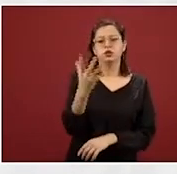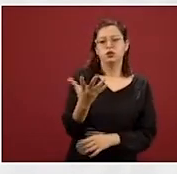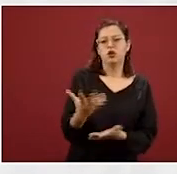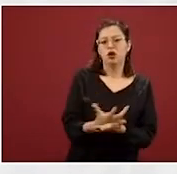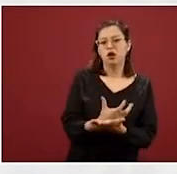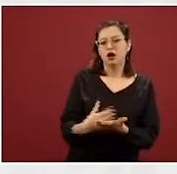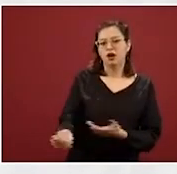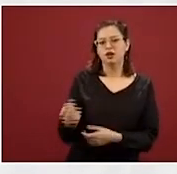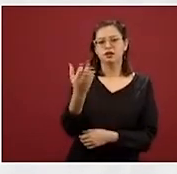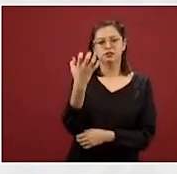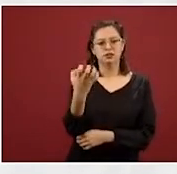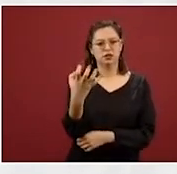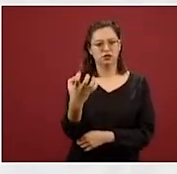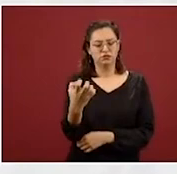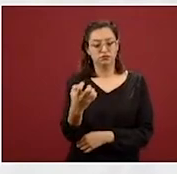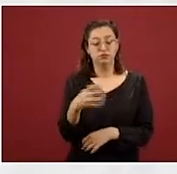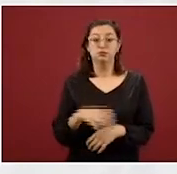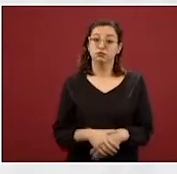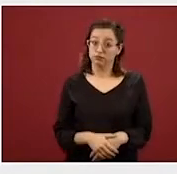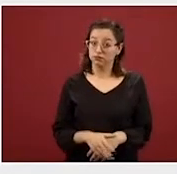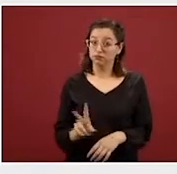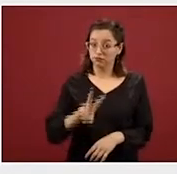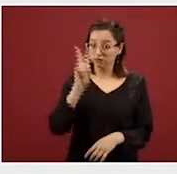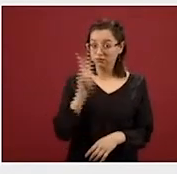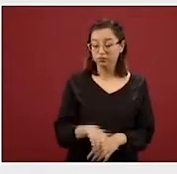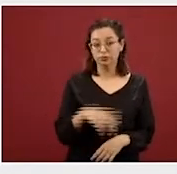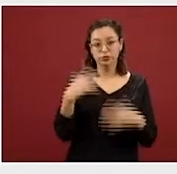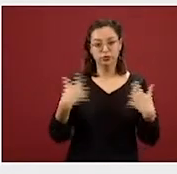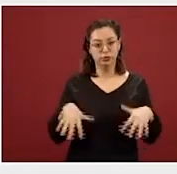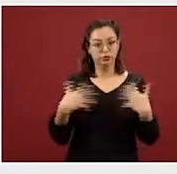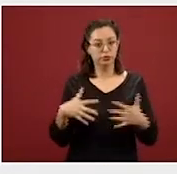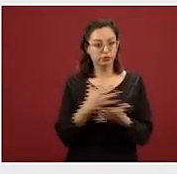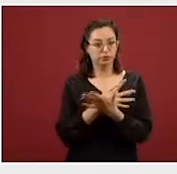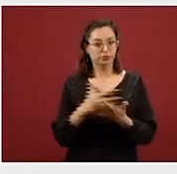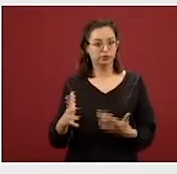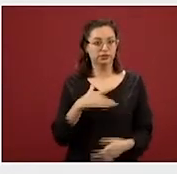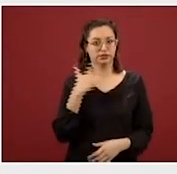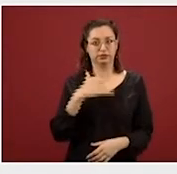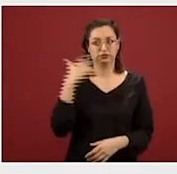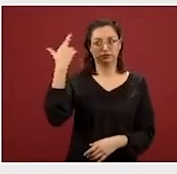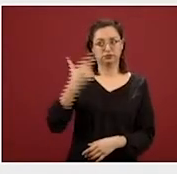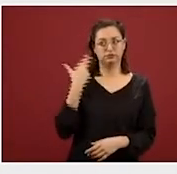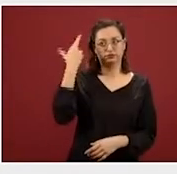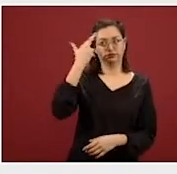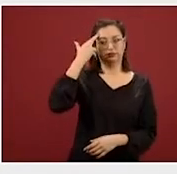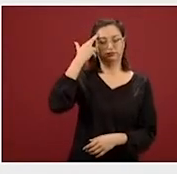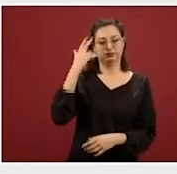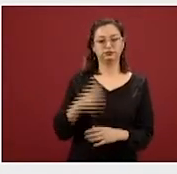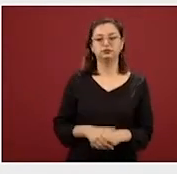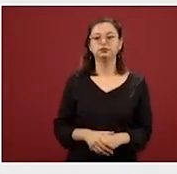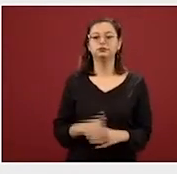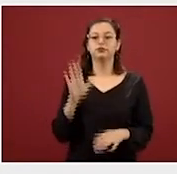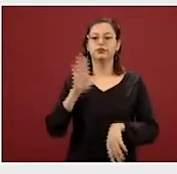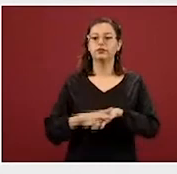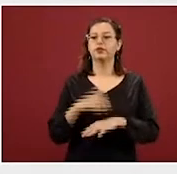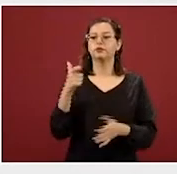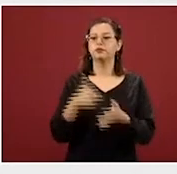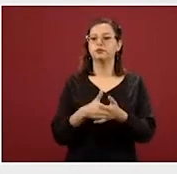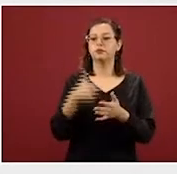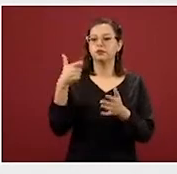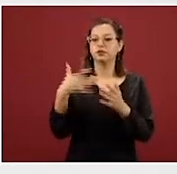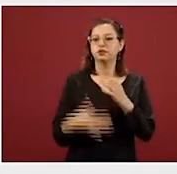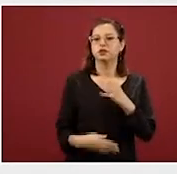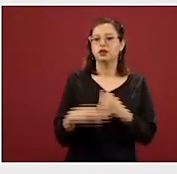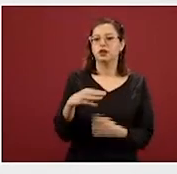10 centavos, sí tiene un margen muy imperial. Y el más económico, Gas Menjuc, que